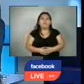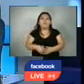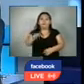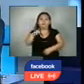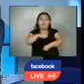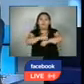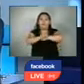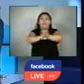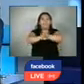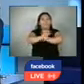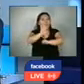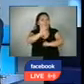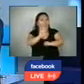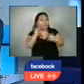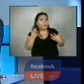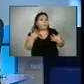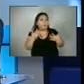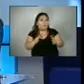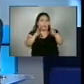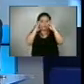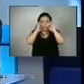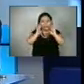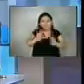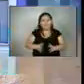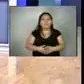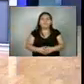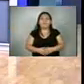Hacemos una pausa y ya regresamos con más en Noticiero Hechos.